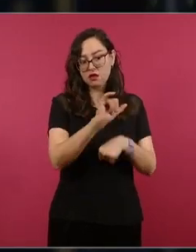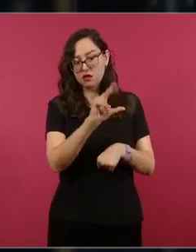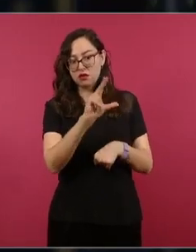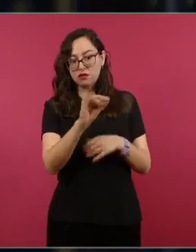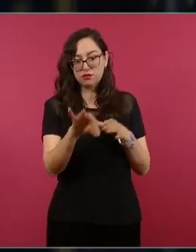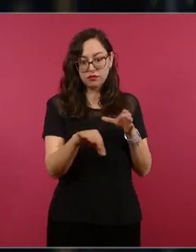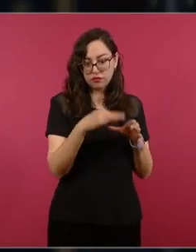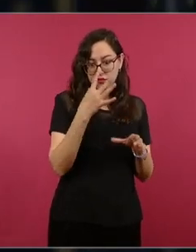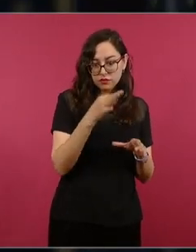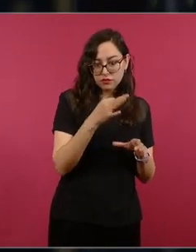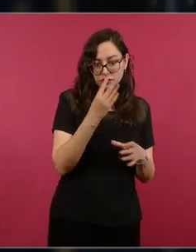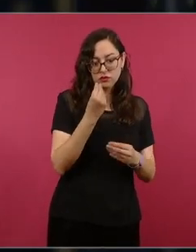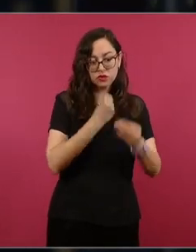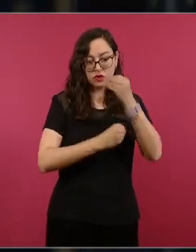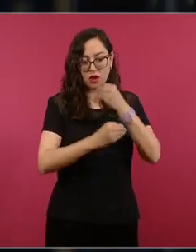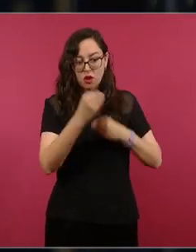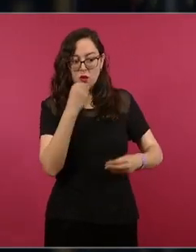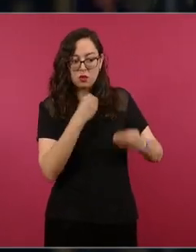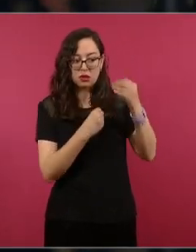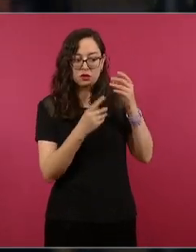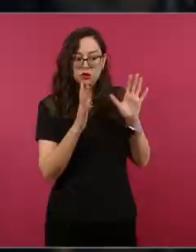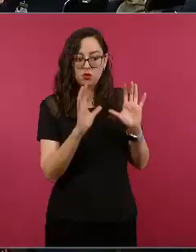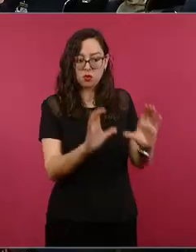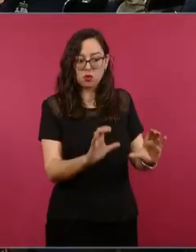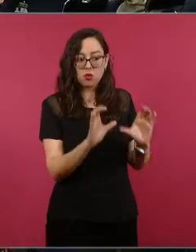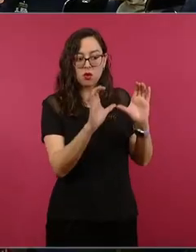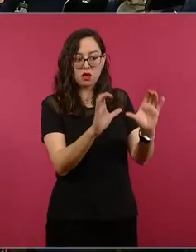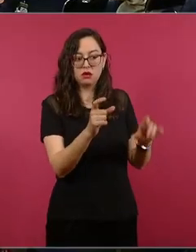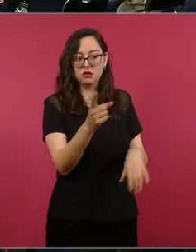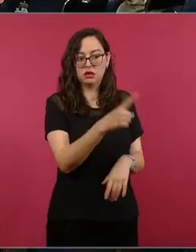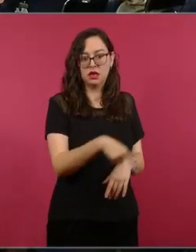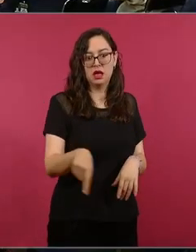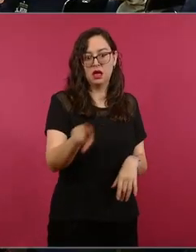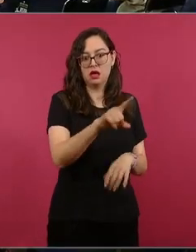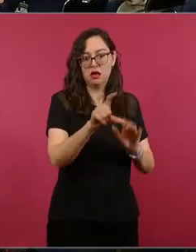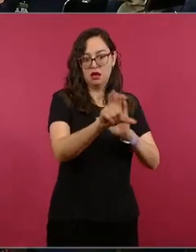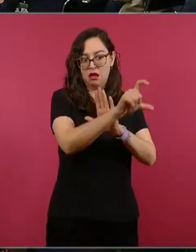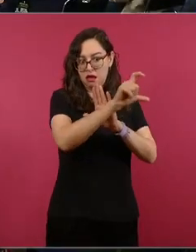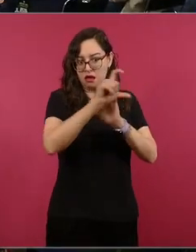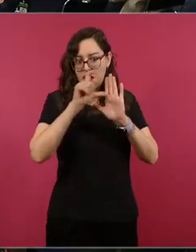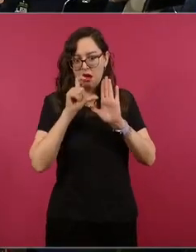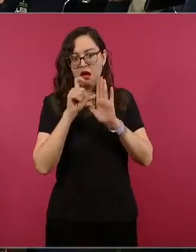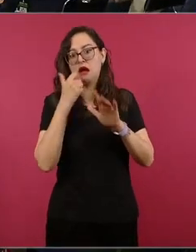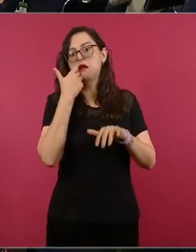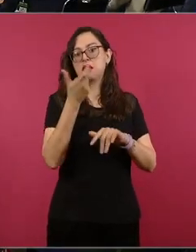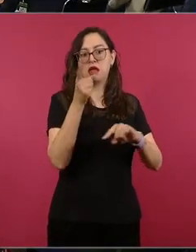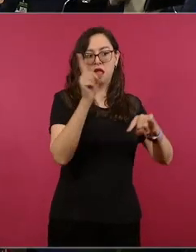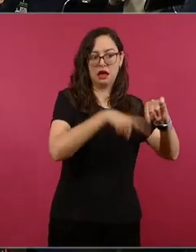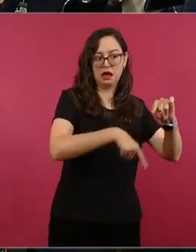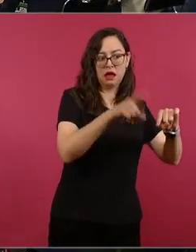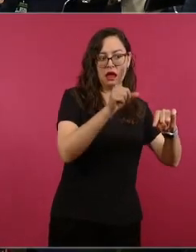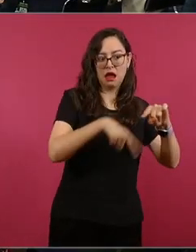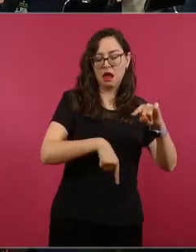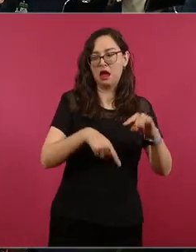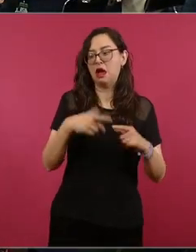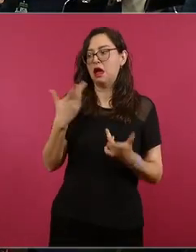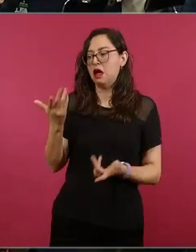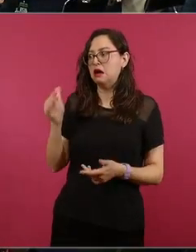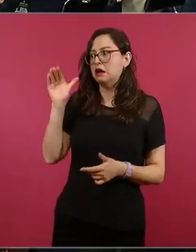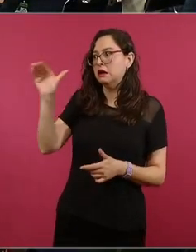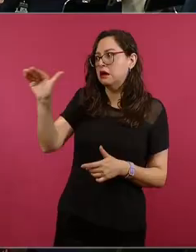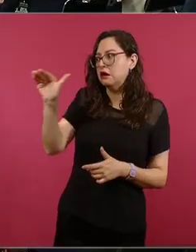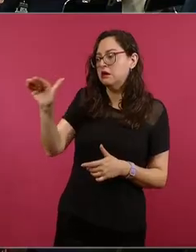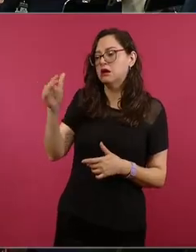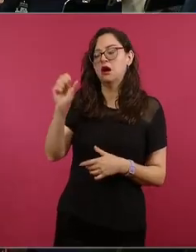críticos que le llaman los expertos en salud, que son promotores de la obesidad, la diabetes, la hipertensión, etcétera. Quisiera